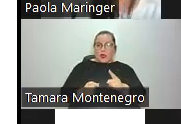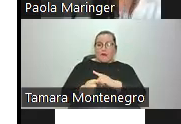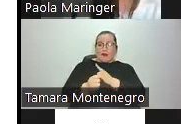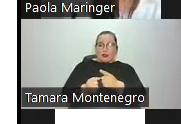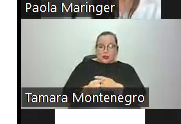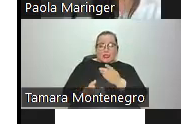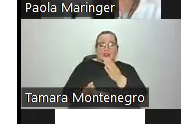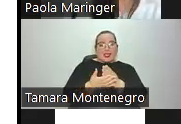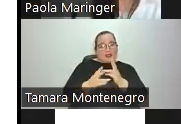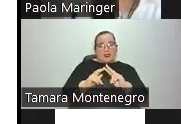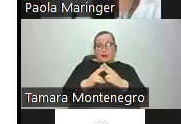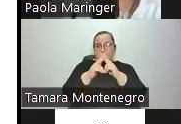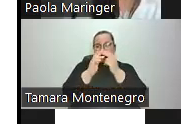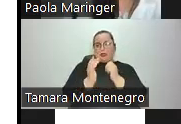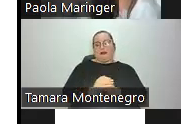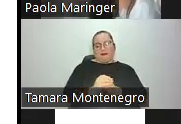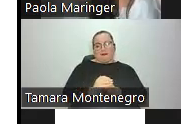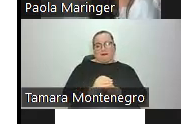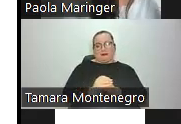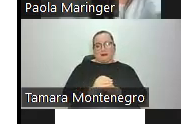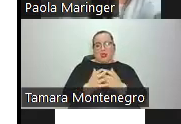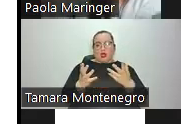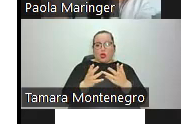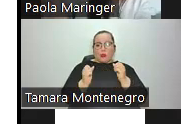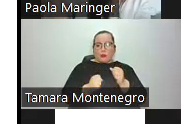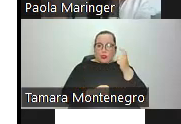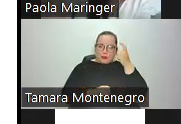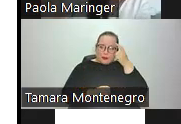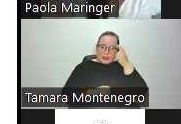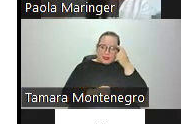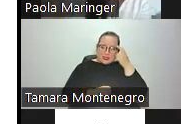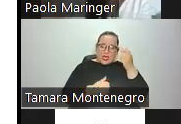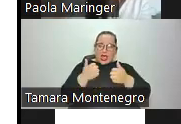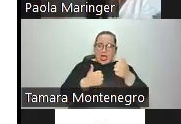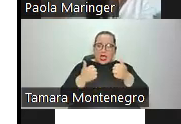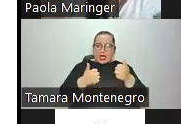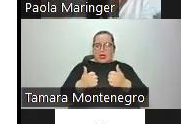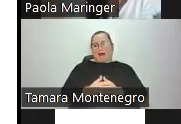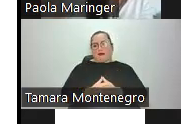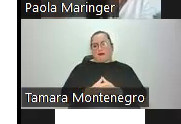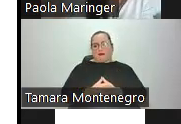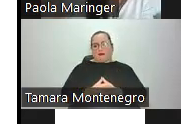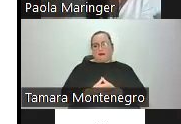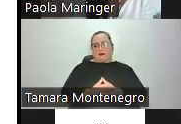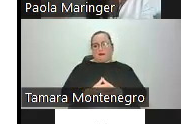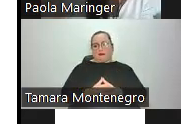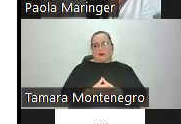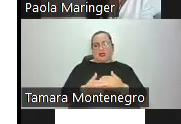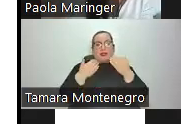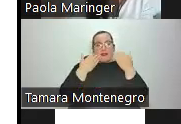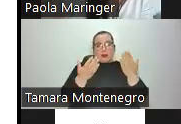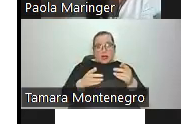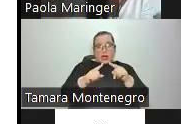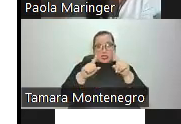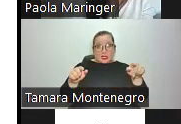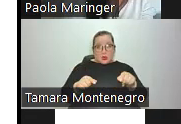que uno va construyendo. El cómo voy pensando mi carrera profesional. Y les vamos a regalar ese cuadro para